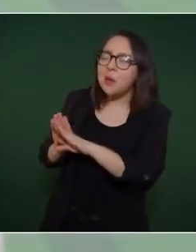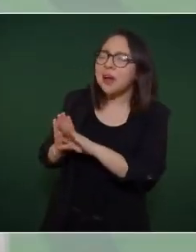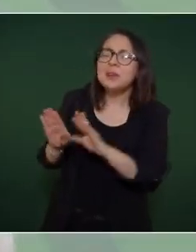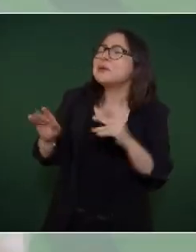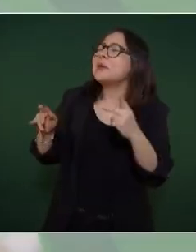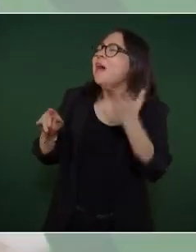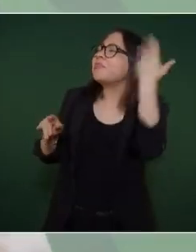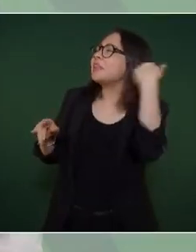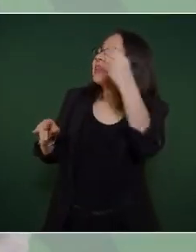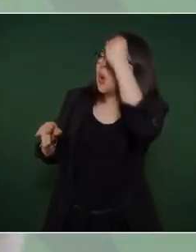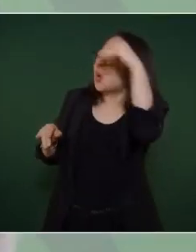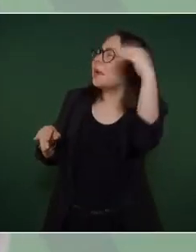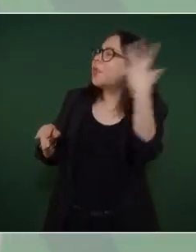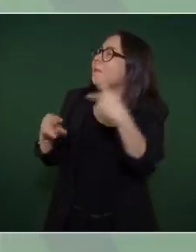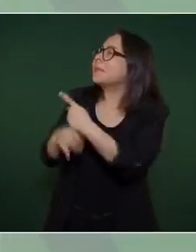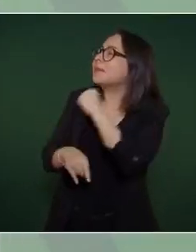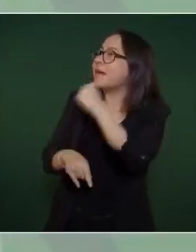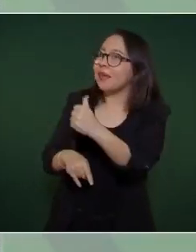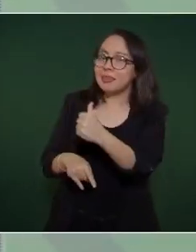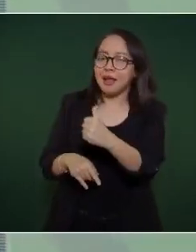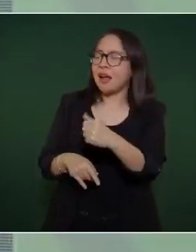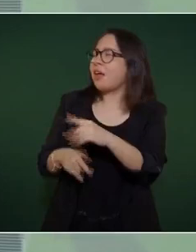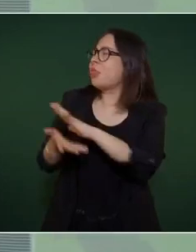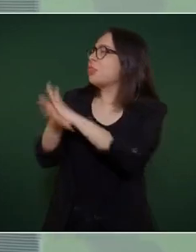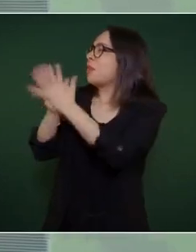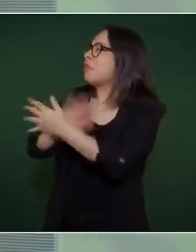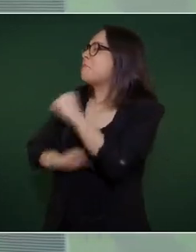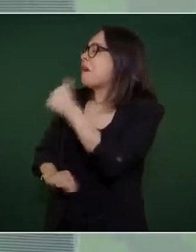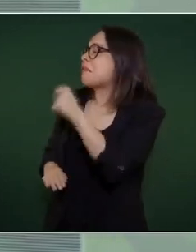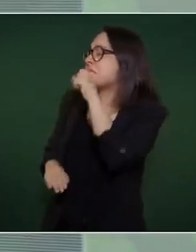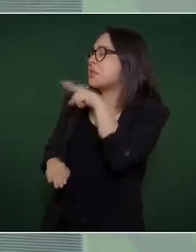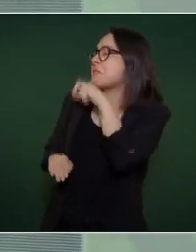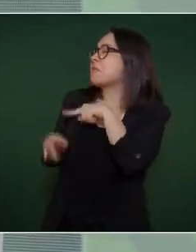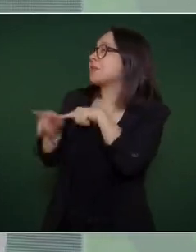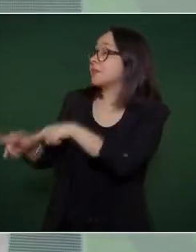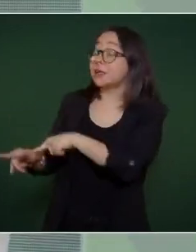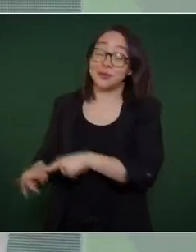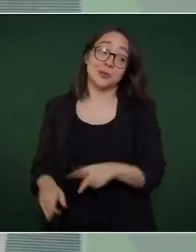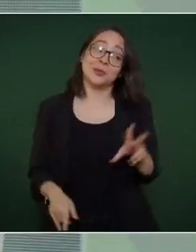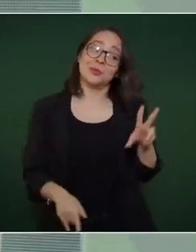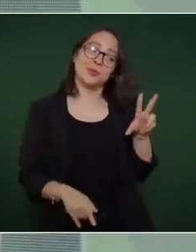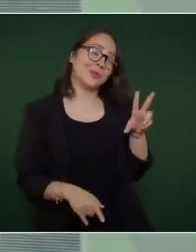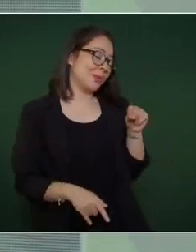pasado. ¿Qué transformación? Ni que nada. ¿Sigue igual? No,